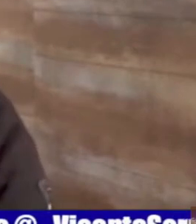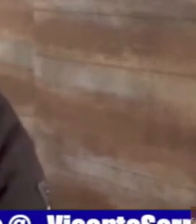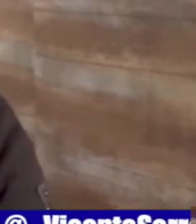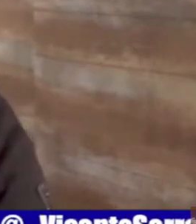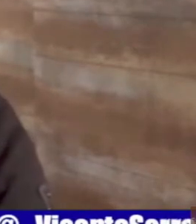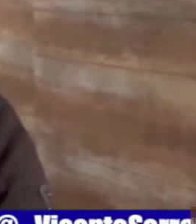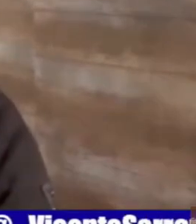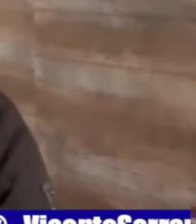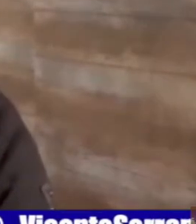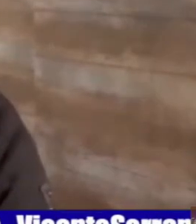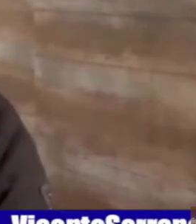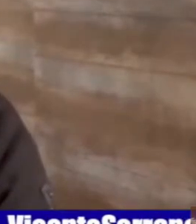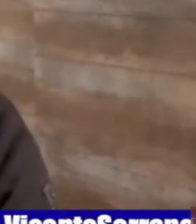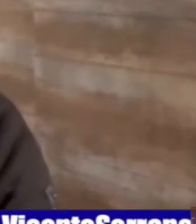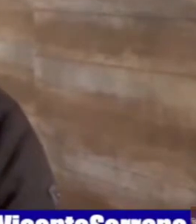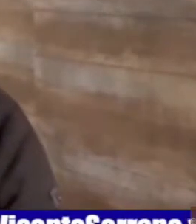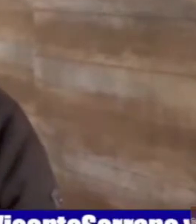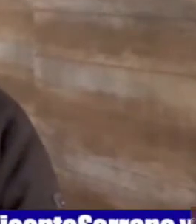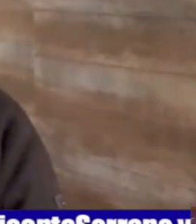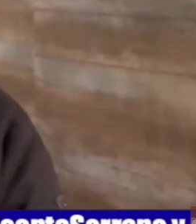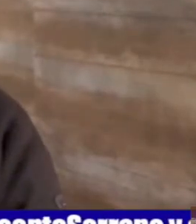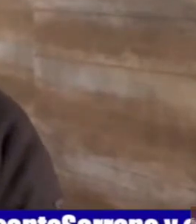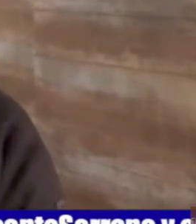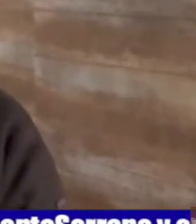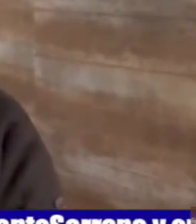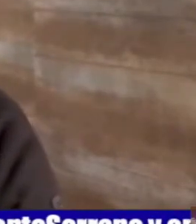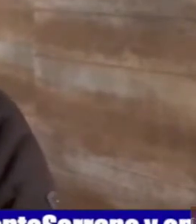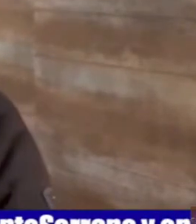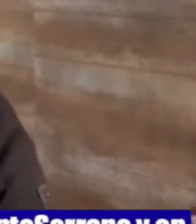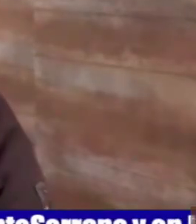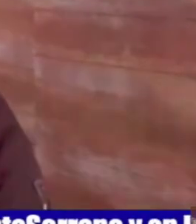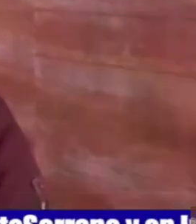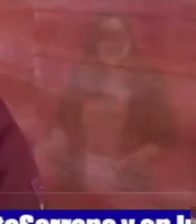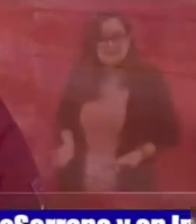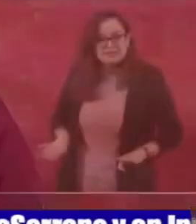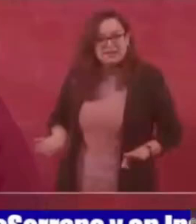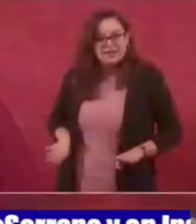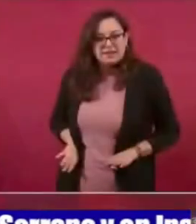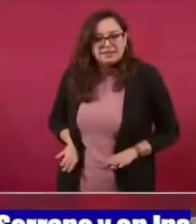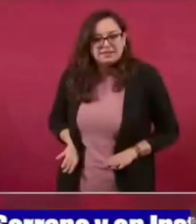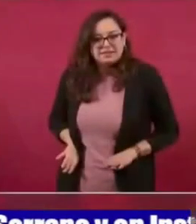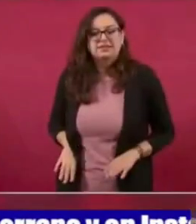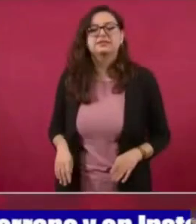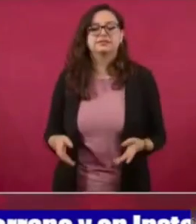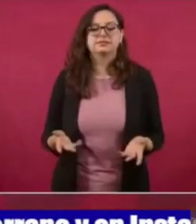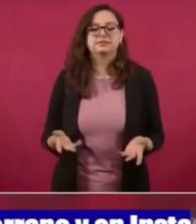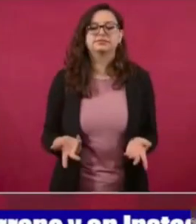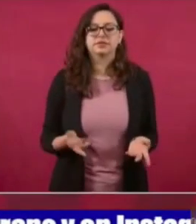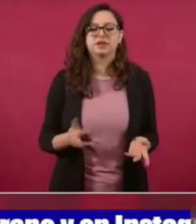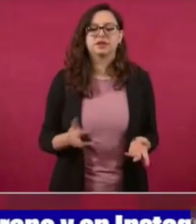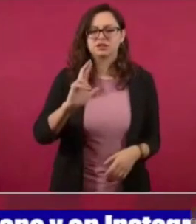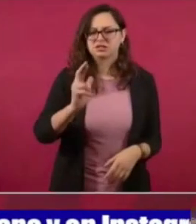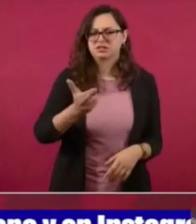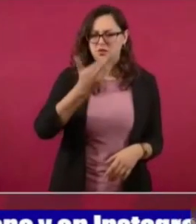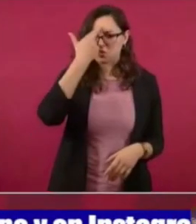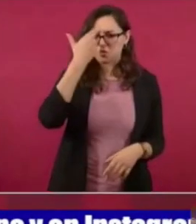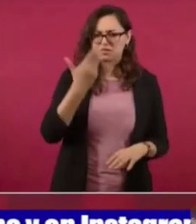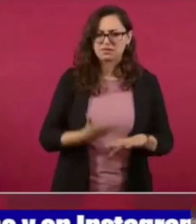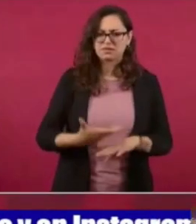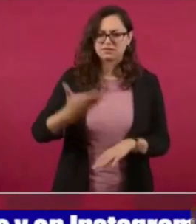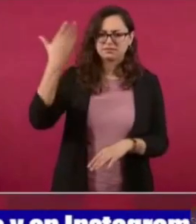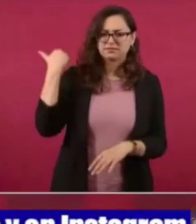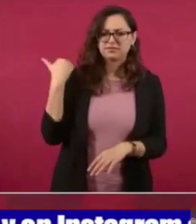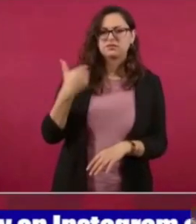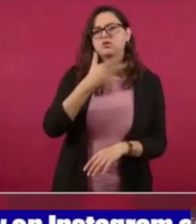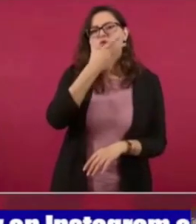en su justa dimensión. El presidente vuelve a pedir la desaparición de los plurinominales, que se queden solo los que